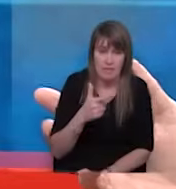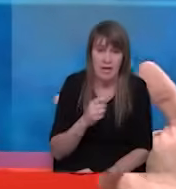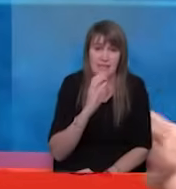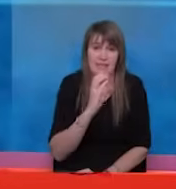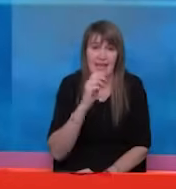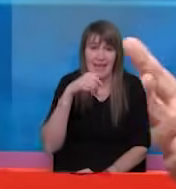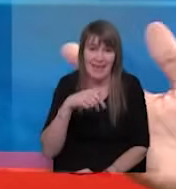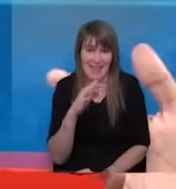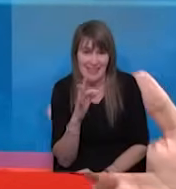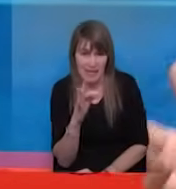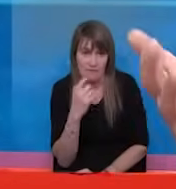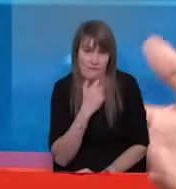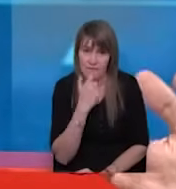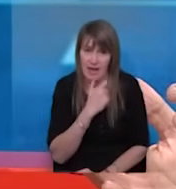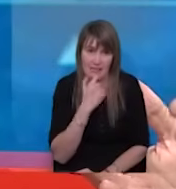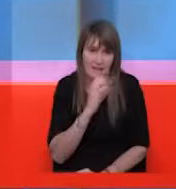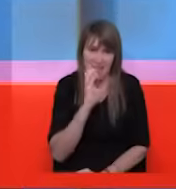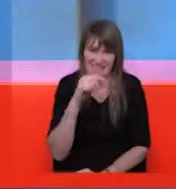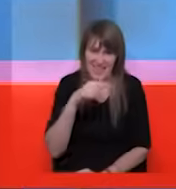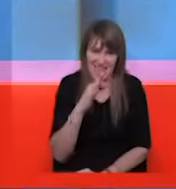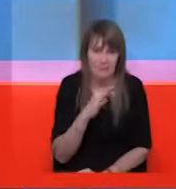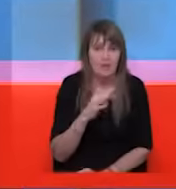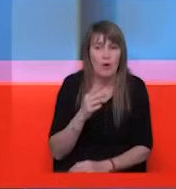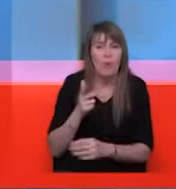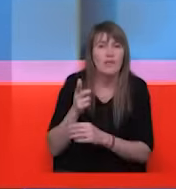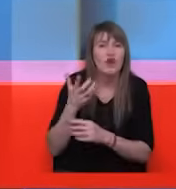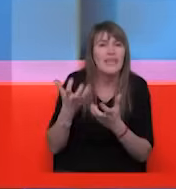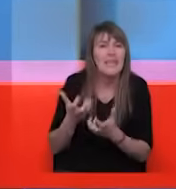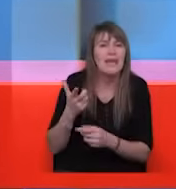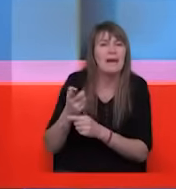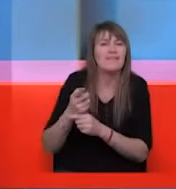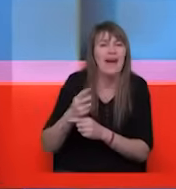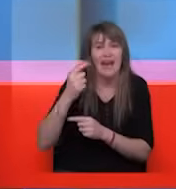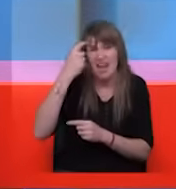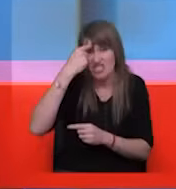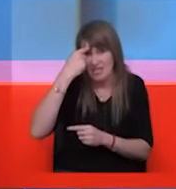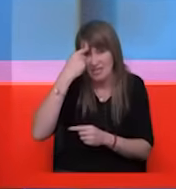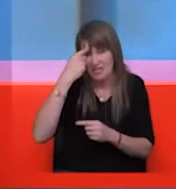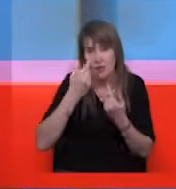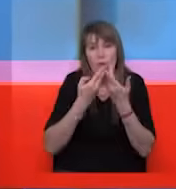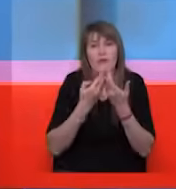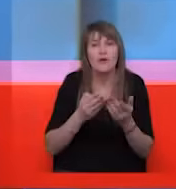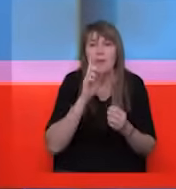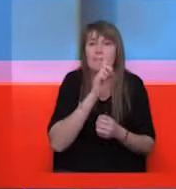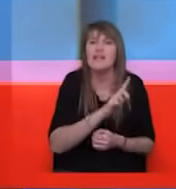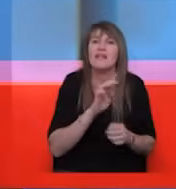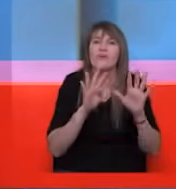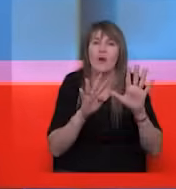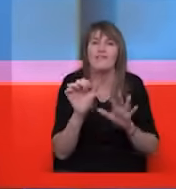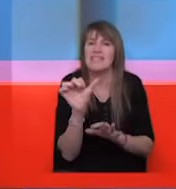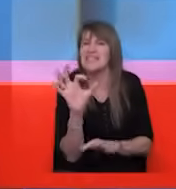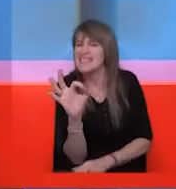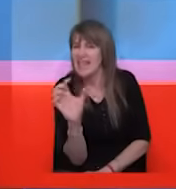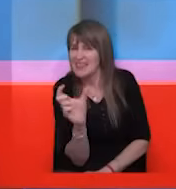¿no? Todo el año de los 60, cuando intentan matar al Che Guevara, es a principios de los 60. Entonces, va